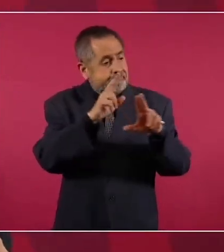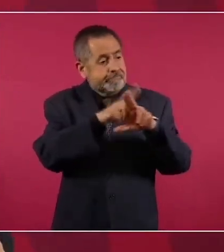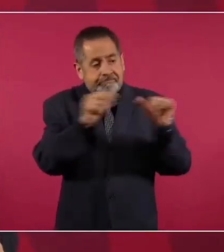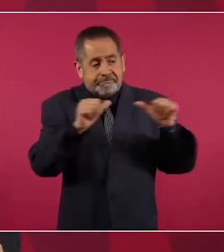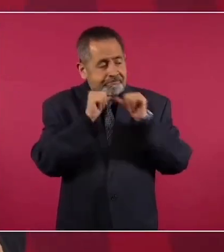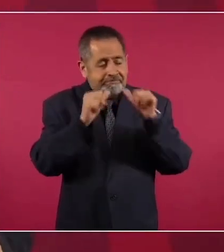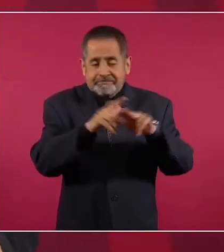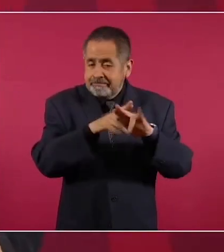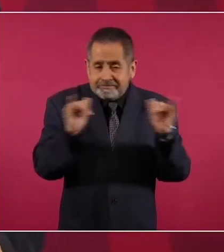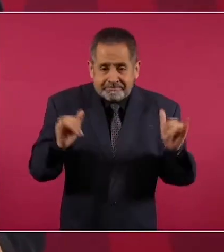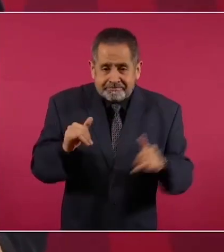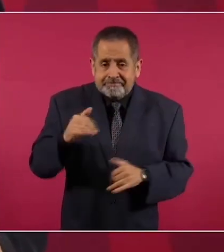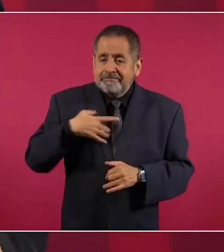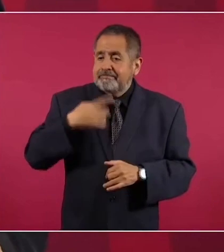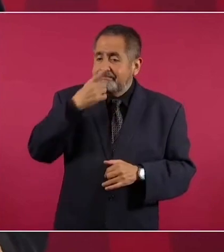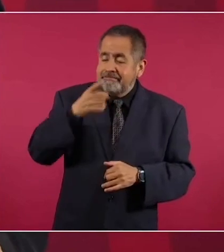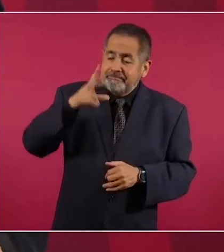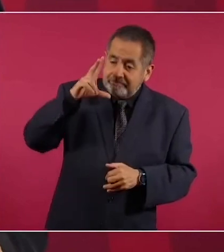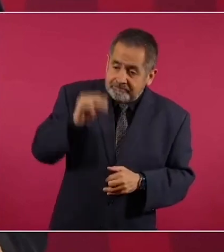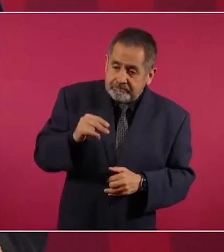nadie,